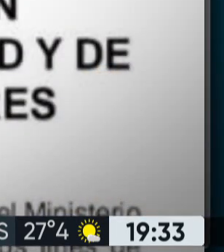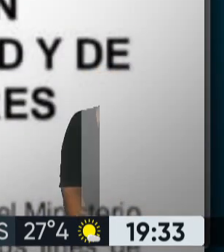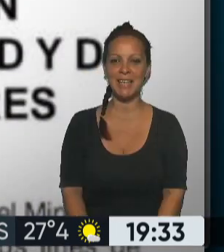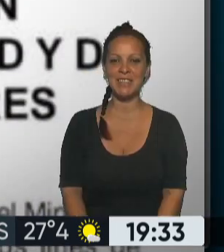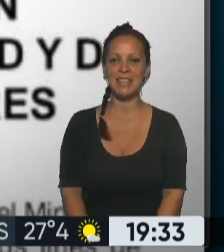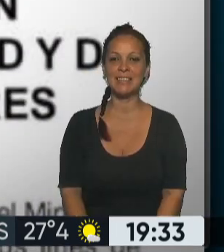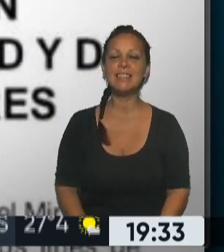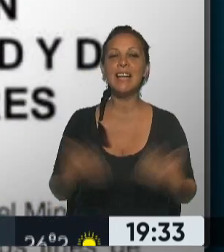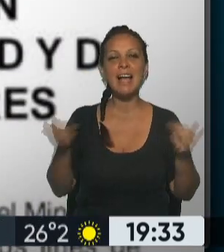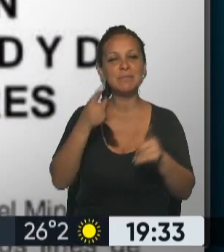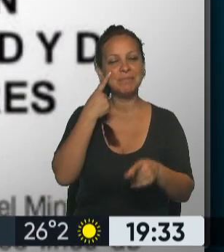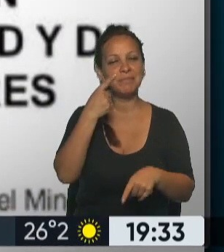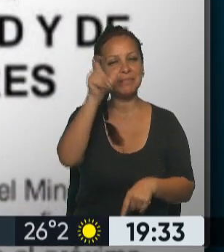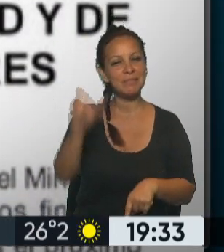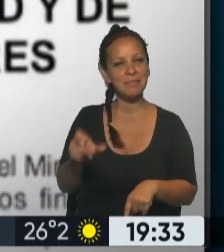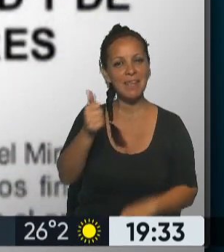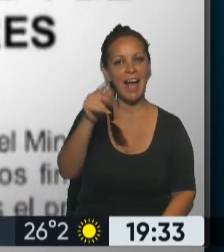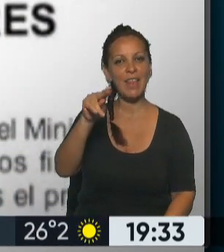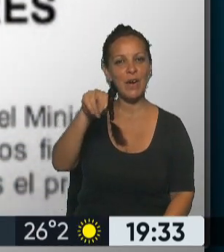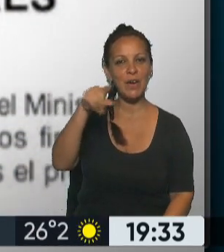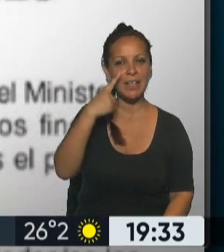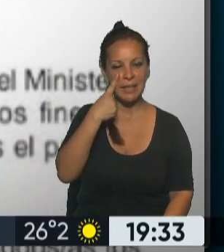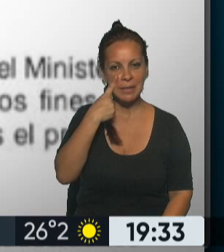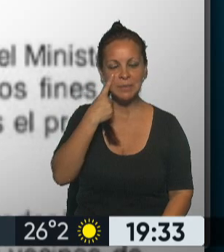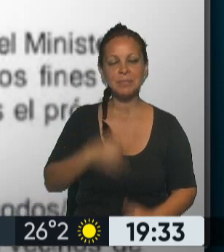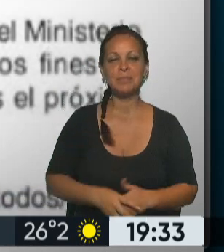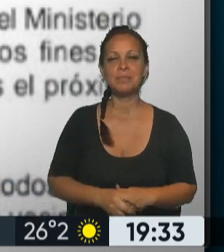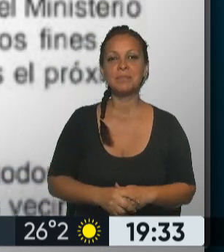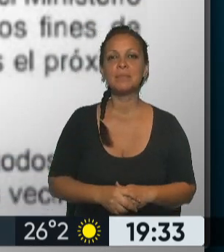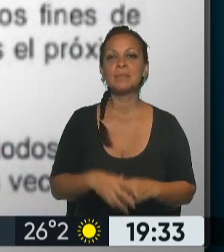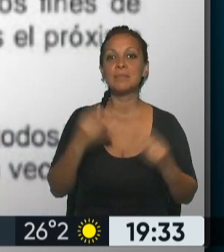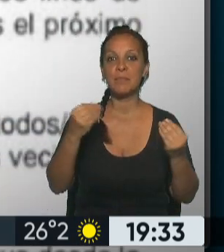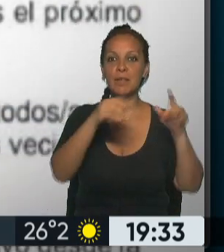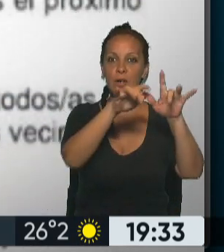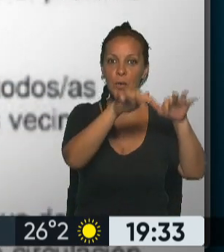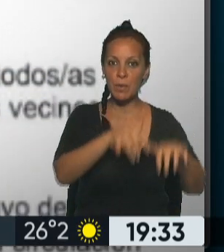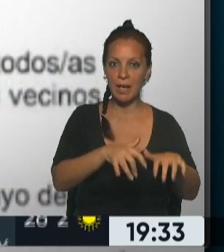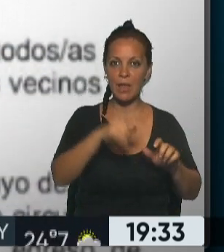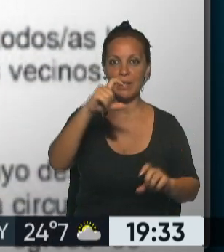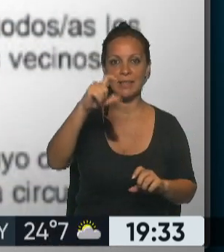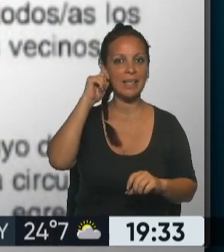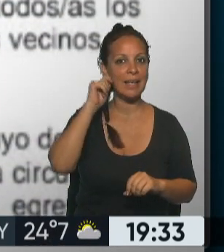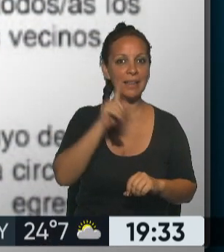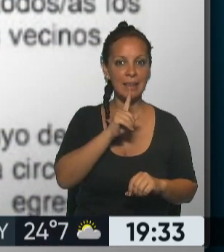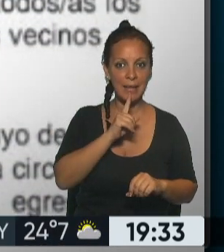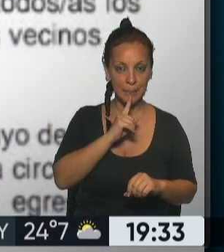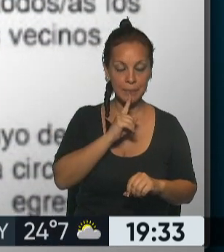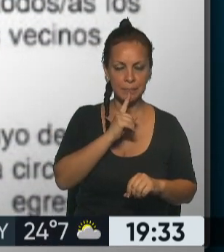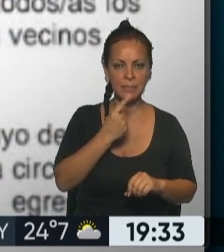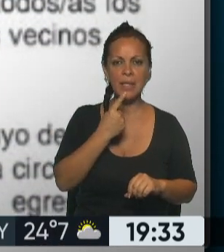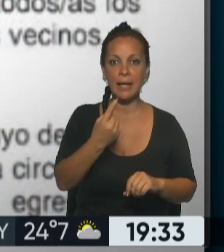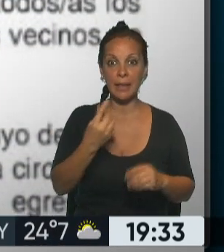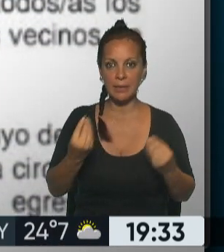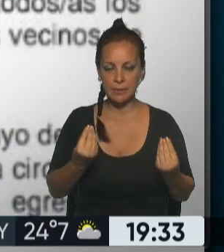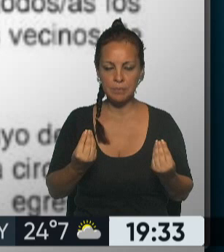Podíamos escuchar la palabra de Manuel Adorni, Poli, como estábamos comentando, y el comunicado de la CGT que salió hace instantes nada más, ¿no? Que cuenta, sí, hace un